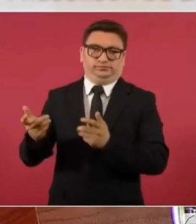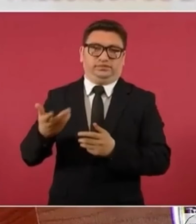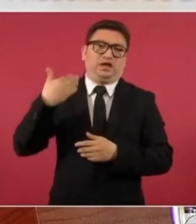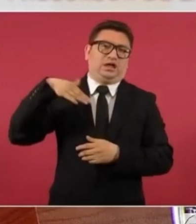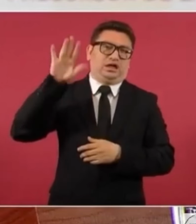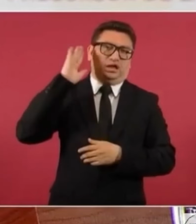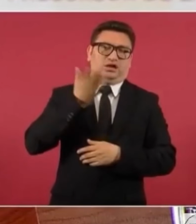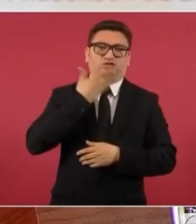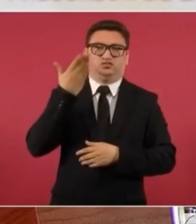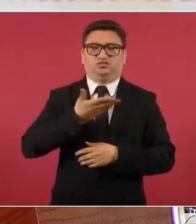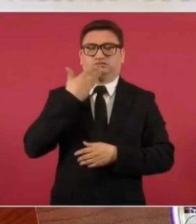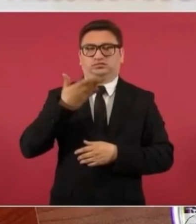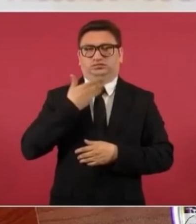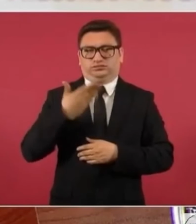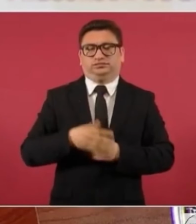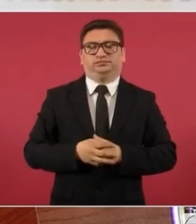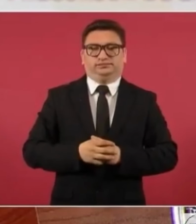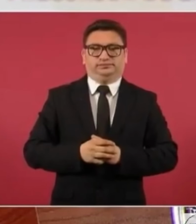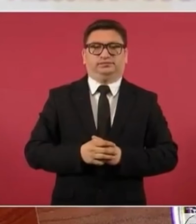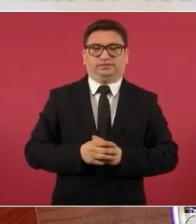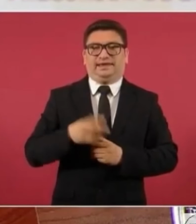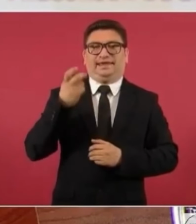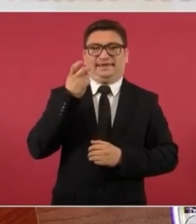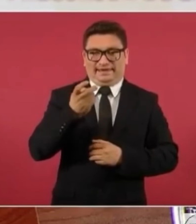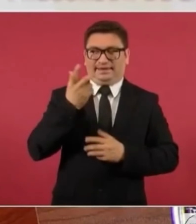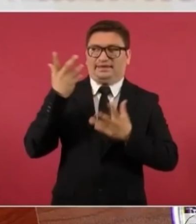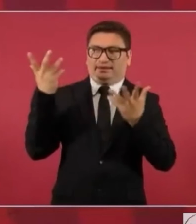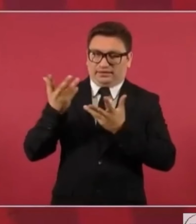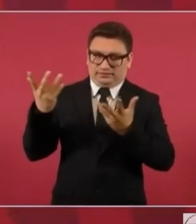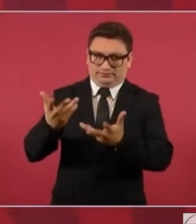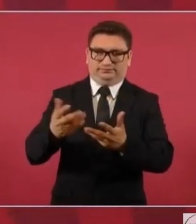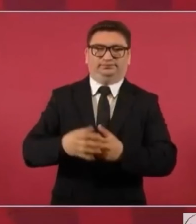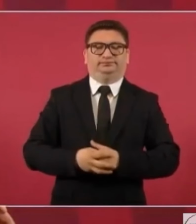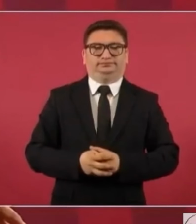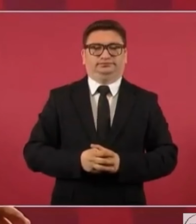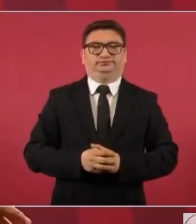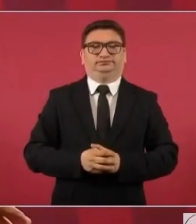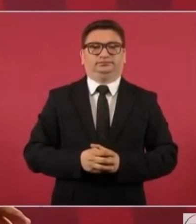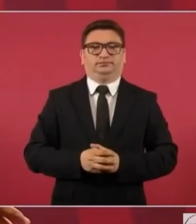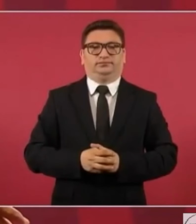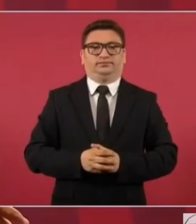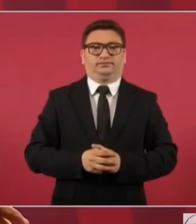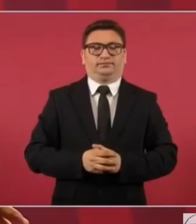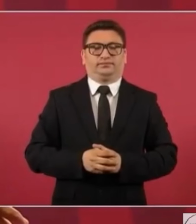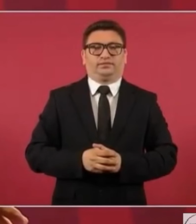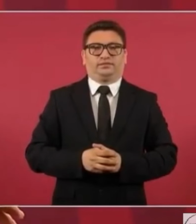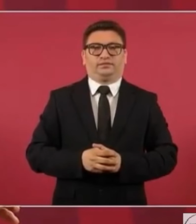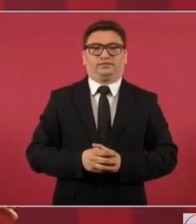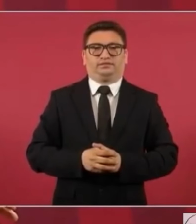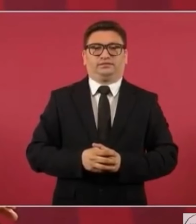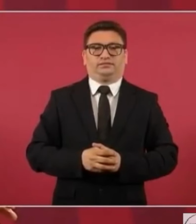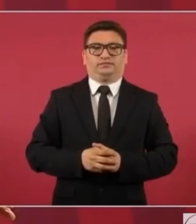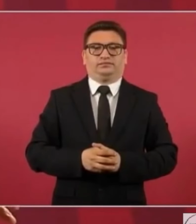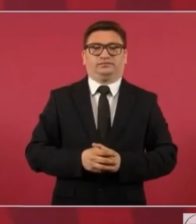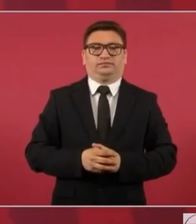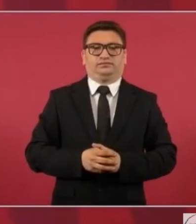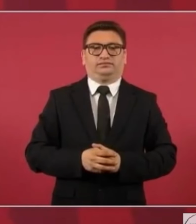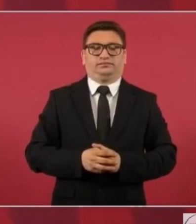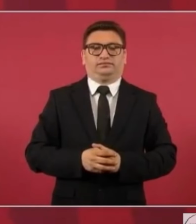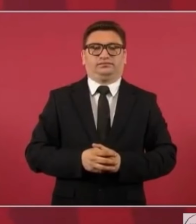Y eso fue lo que hicieron. Entonces,